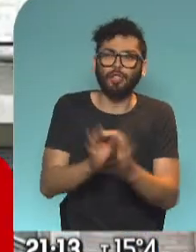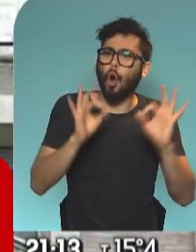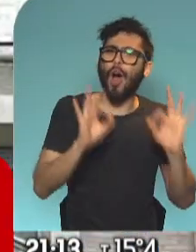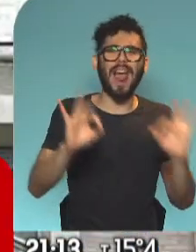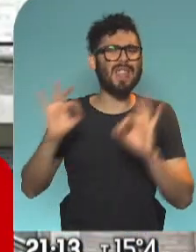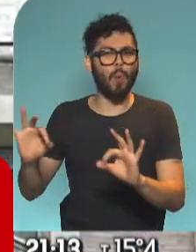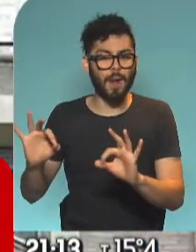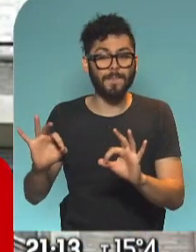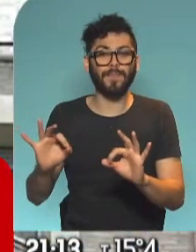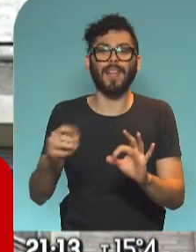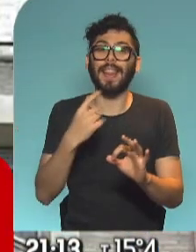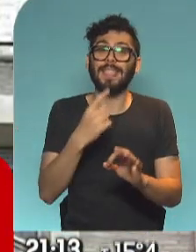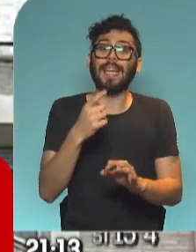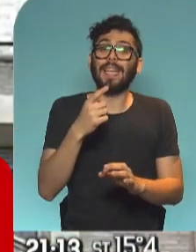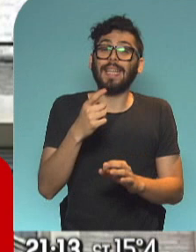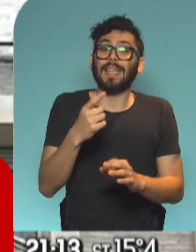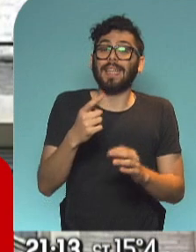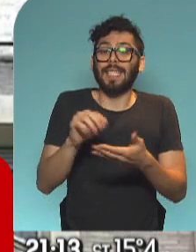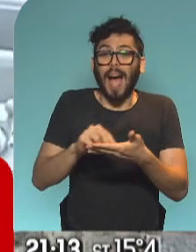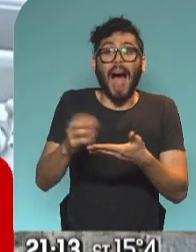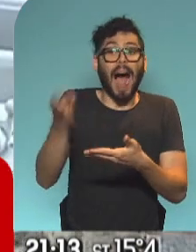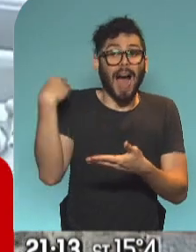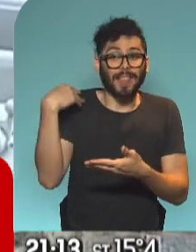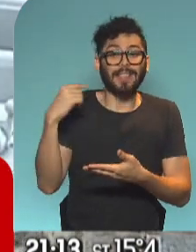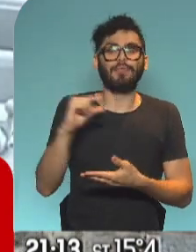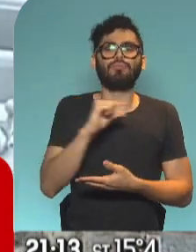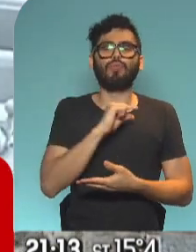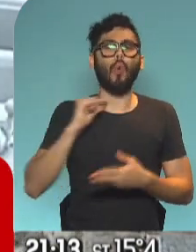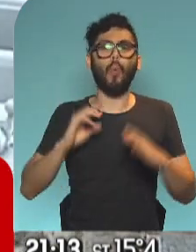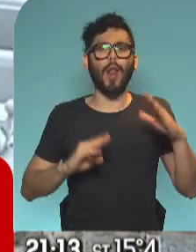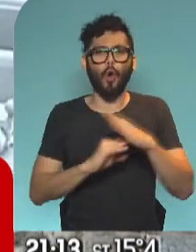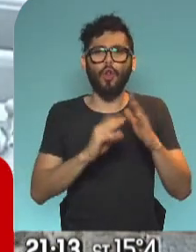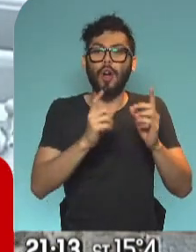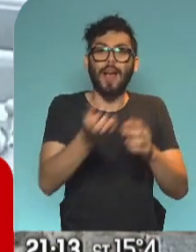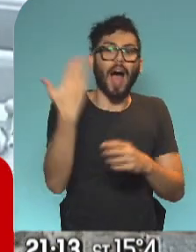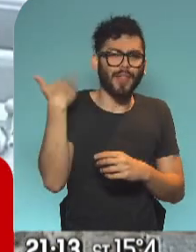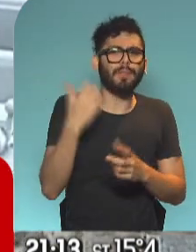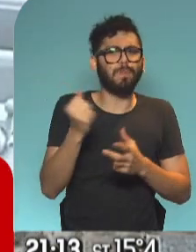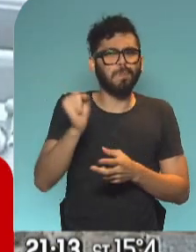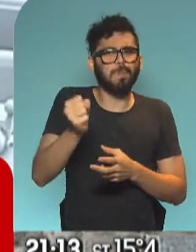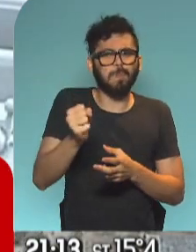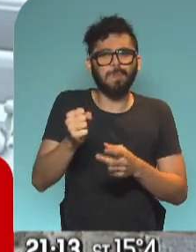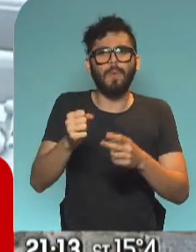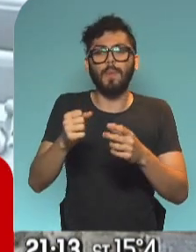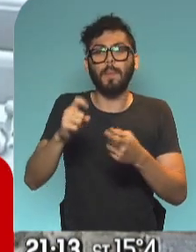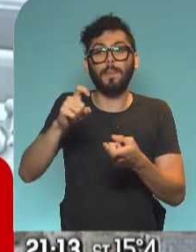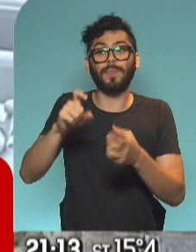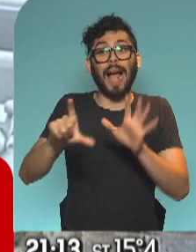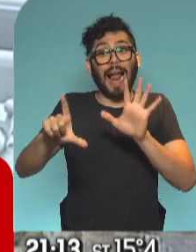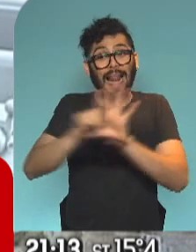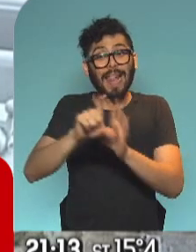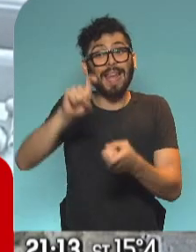esta estrategia ya fue utilizada por el entonces cardenal Jorge Bergoglio, hoy Papa Francisco, cuando se discutió el matrimonio igualitario en la